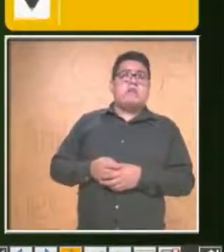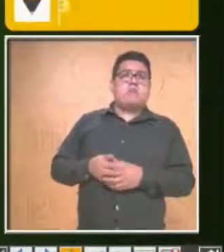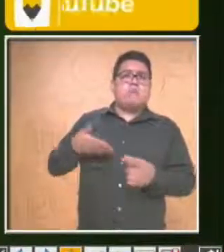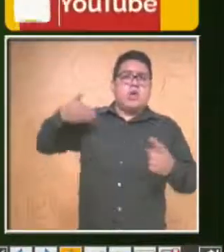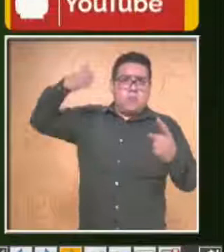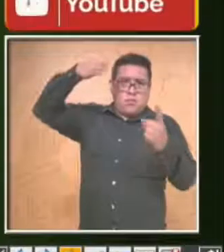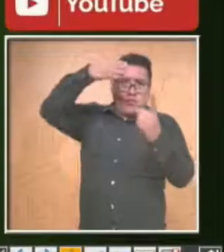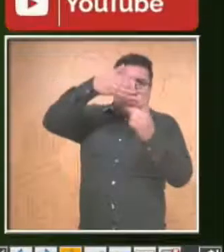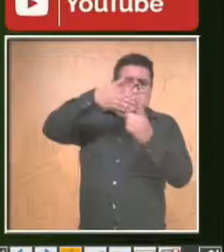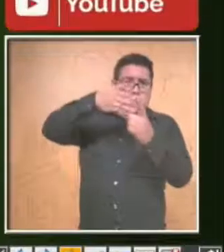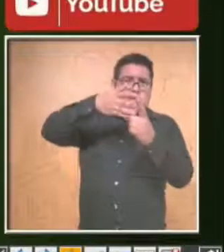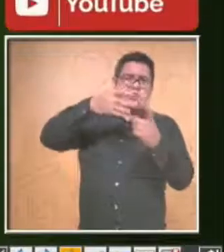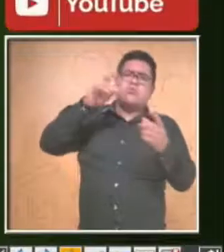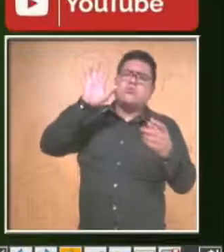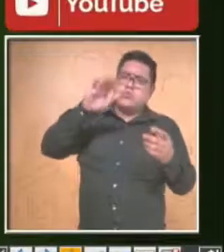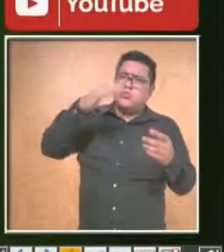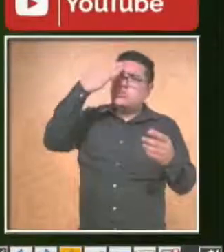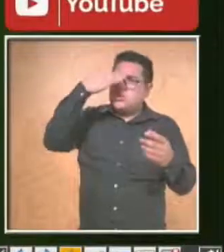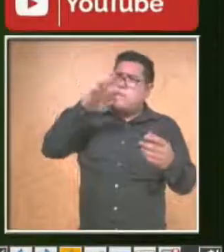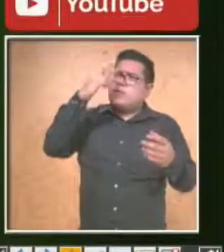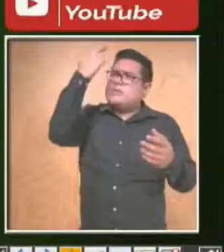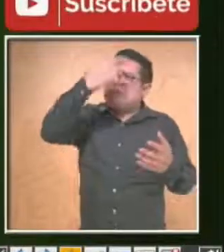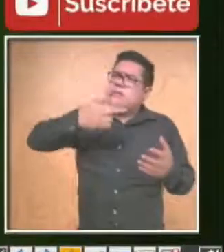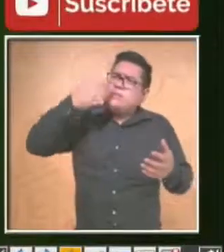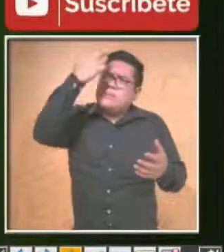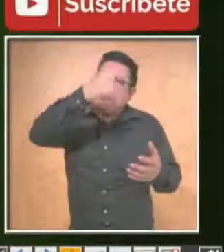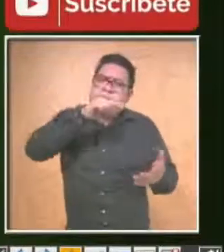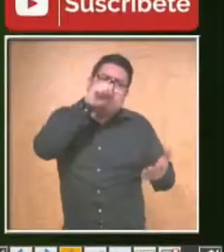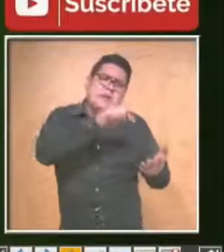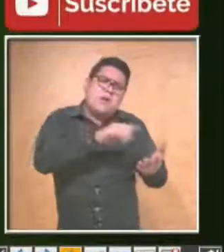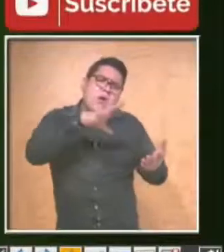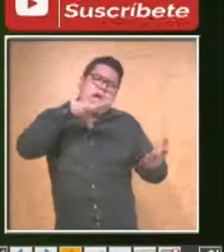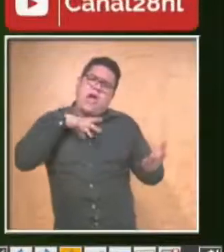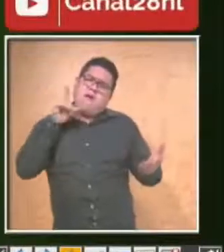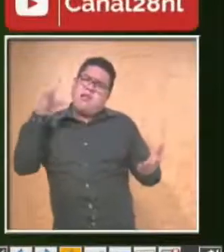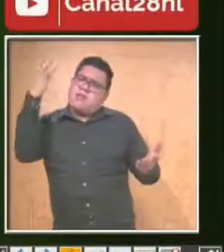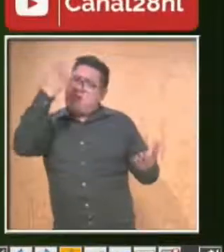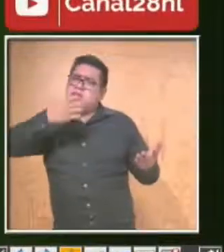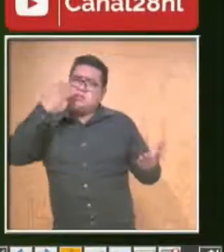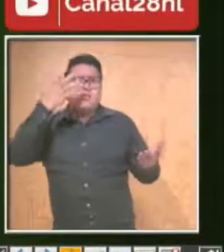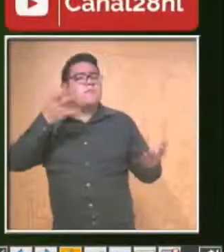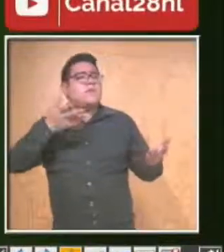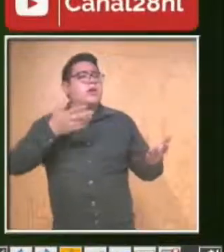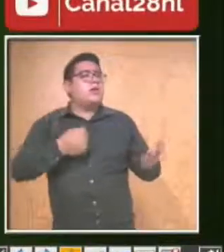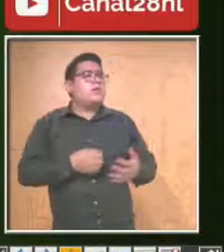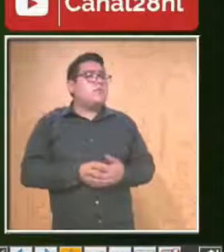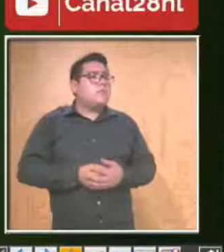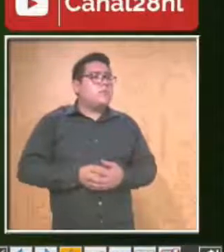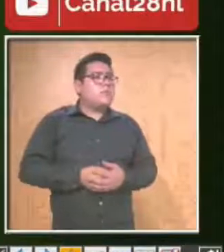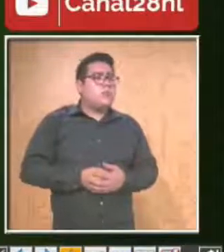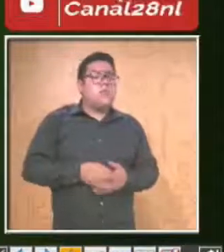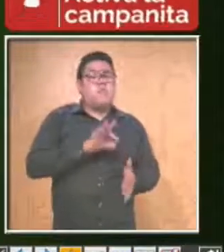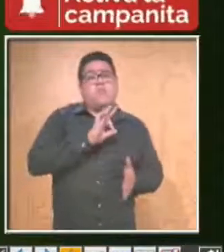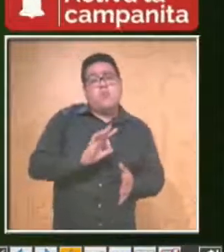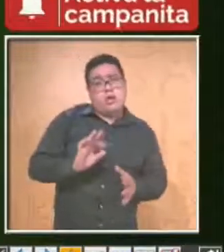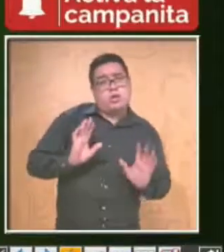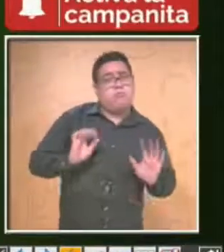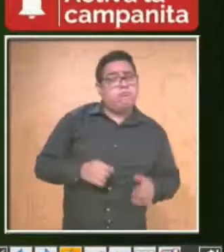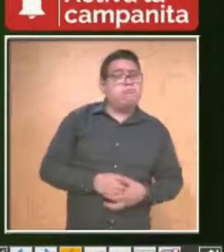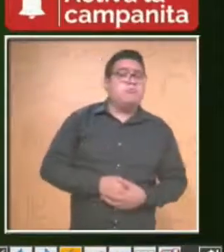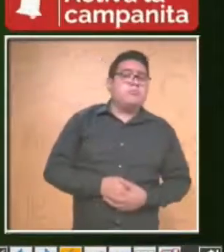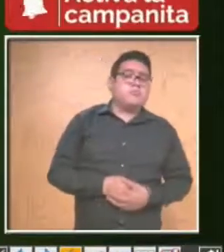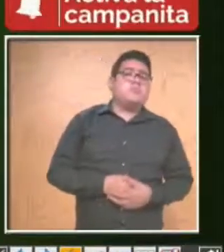cometido que revises el contenido de manera general de este grado de segundo y de tercero, de lo que en el examen